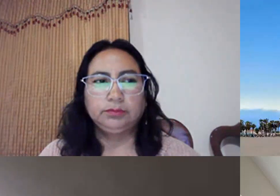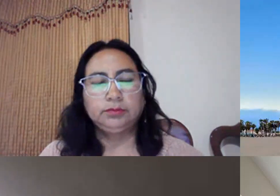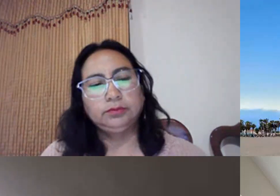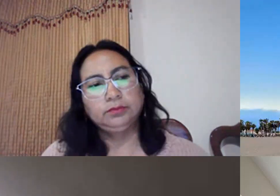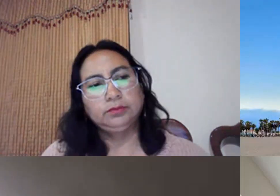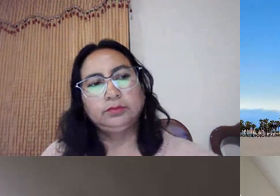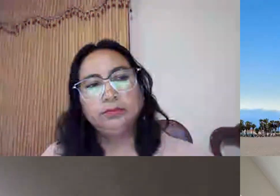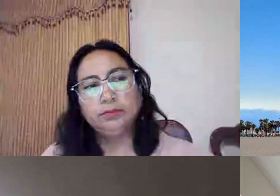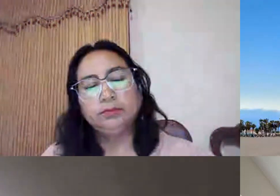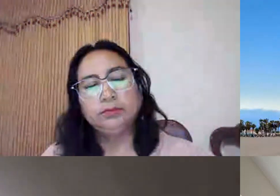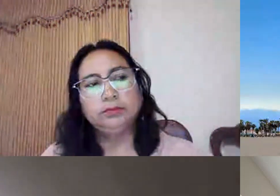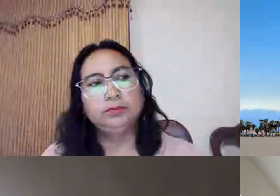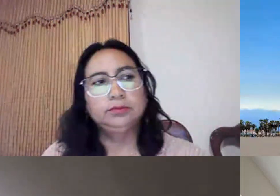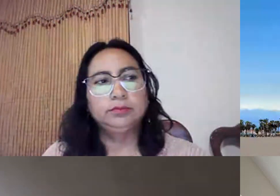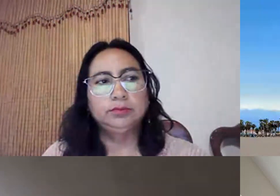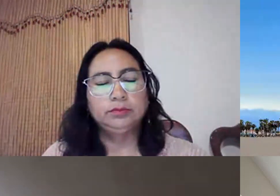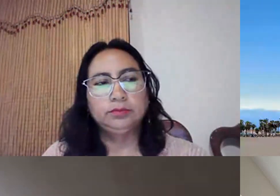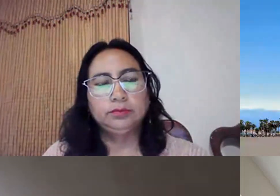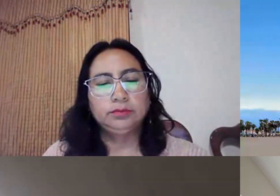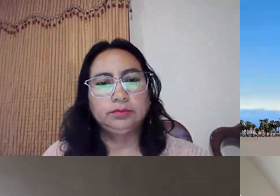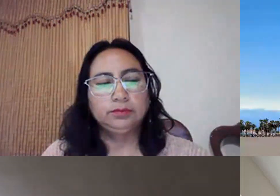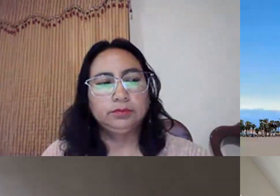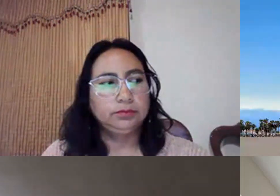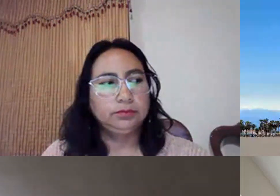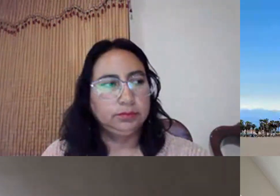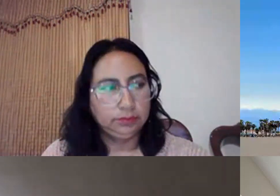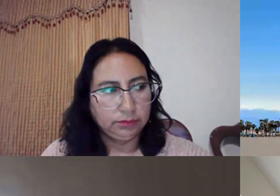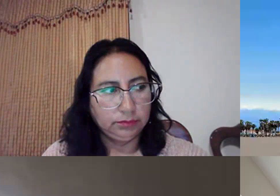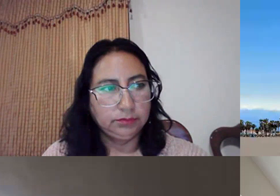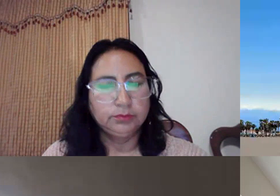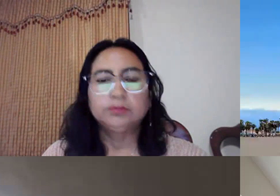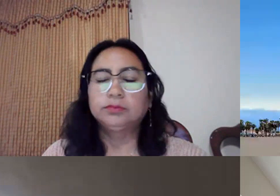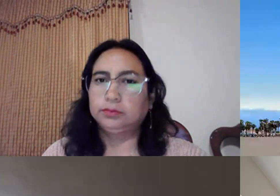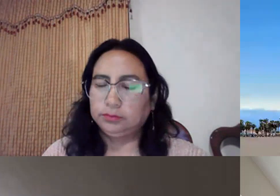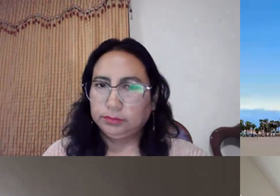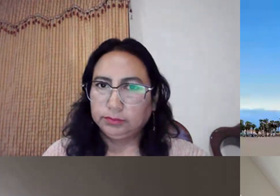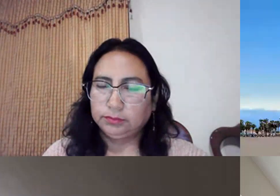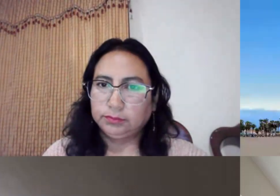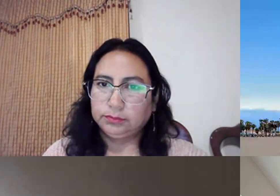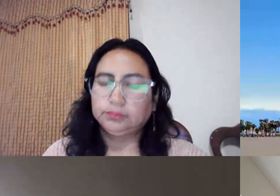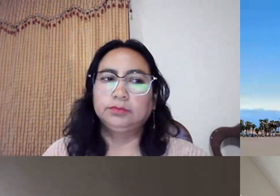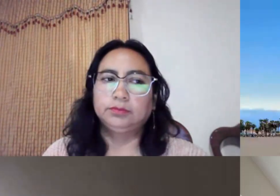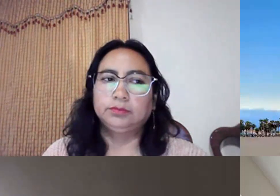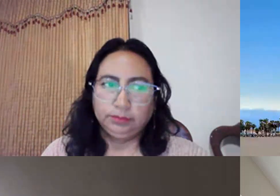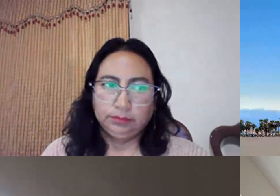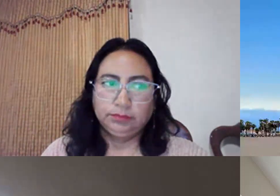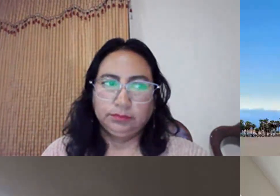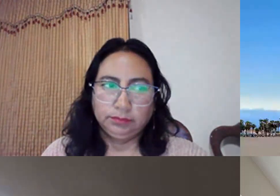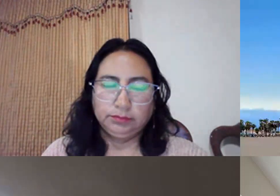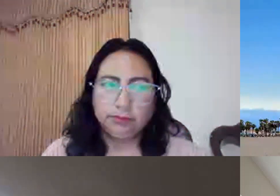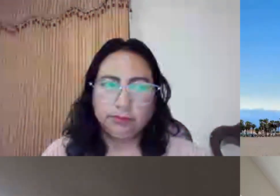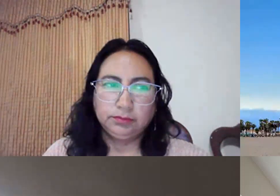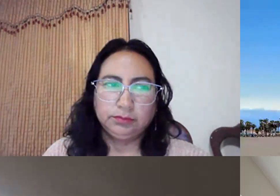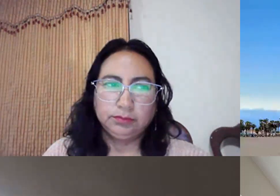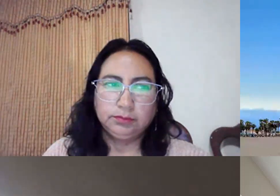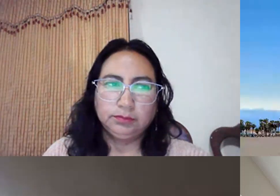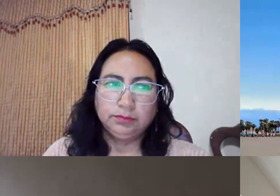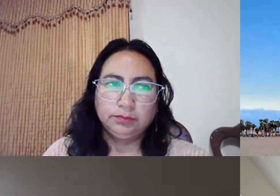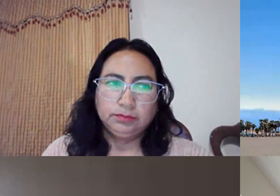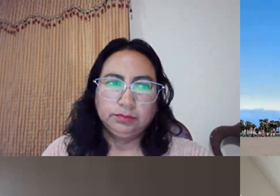De lo que está de la semana 4 del movimiento rectilíneo uniforme con la V,